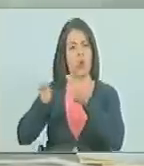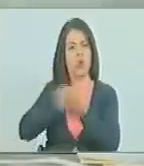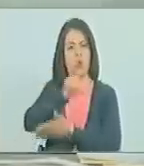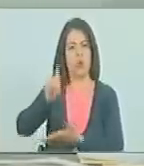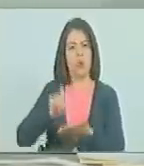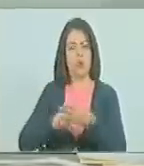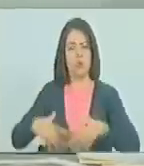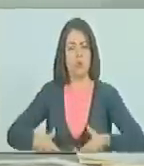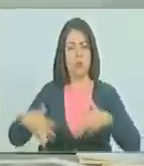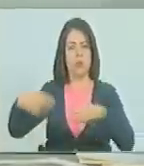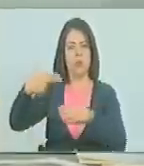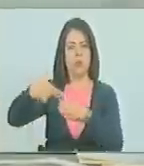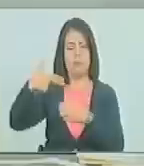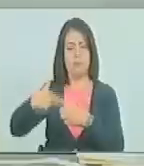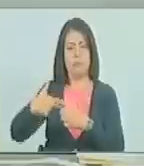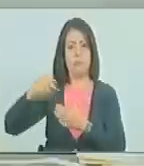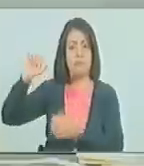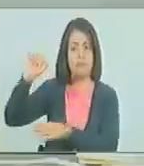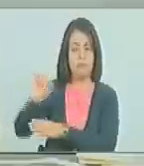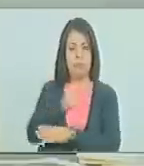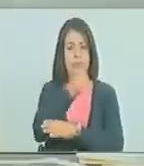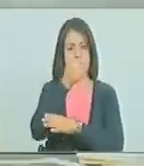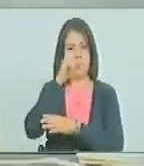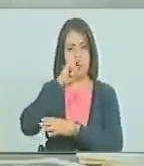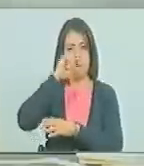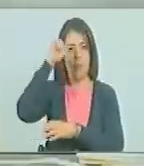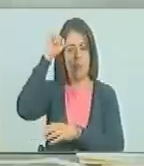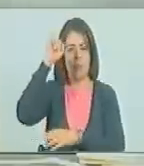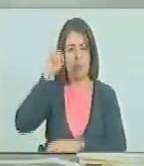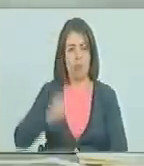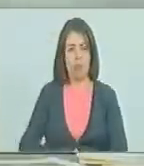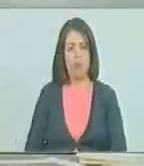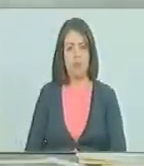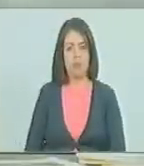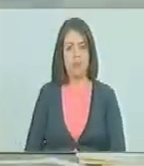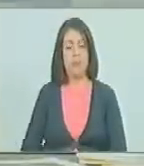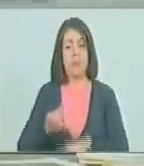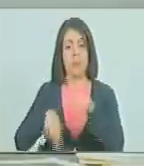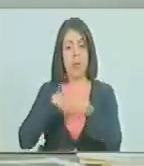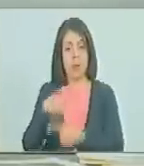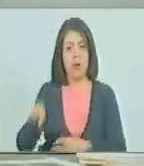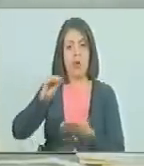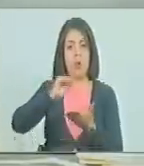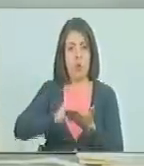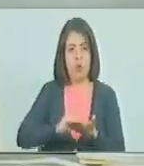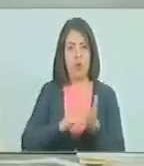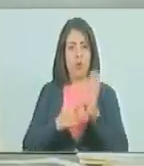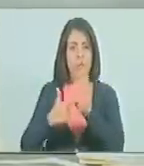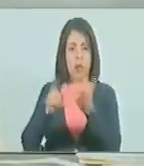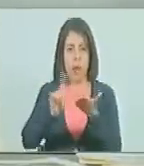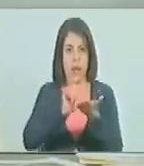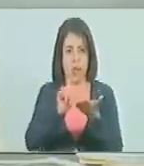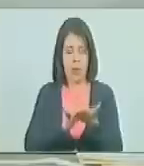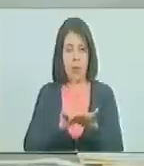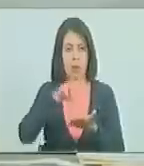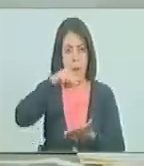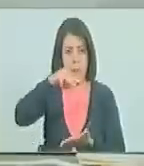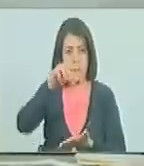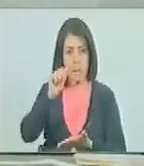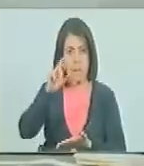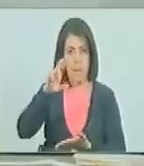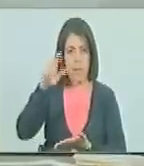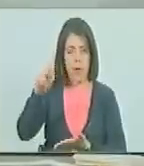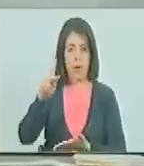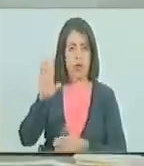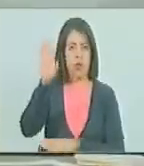pleno de las riquezas petroleras y derrocar a Nicolás Maduro. Después hay otro libro que se publica, el de Mark Esper, que se llama